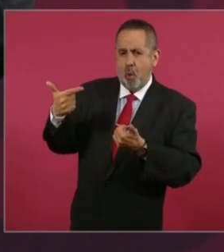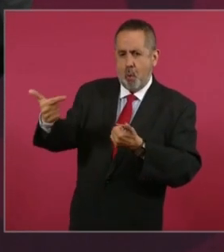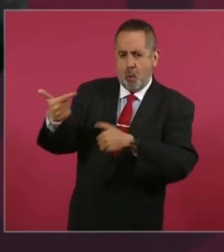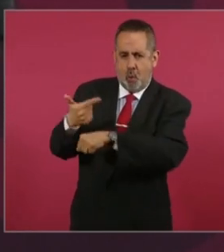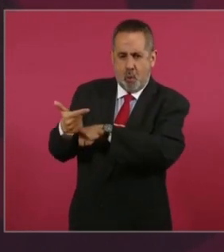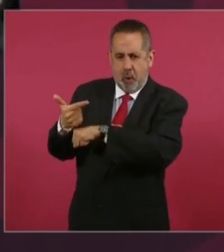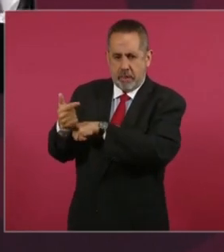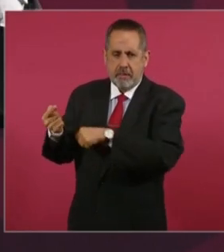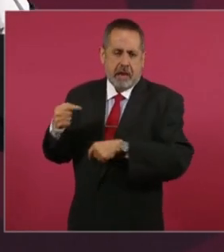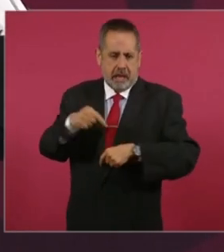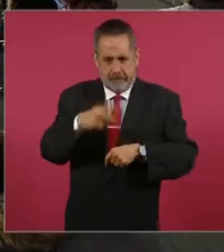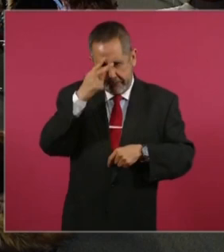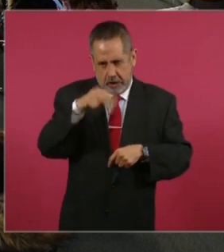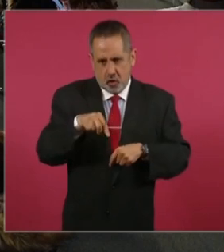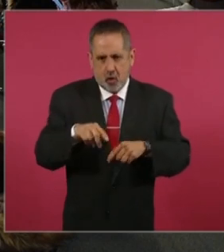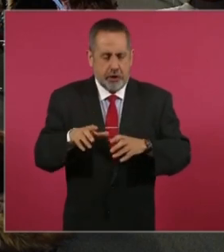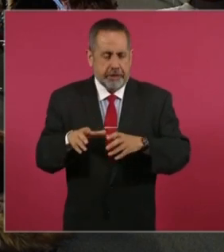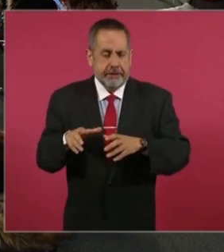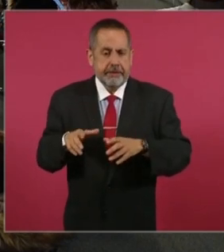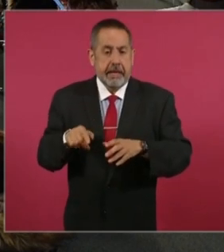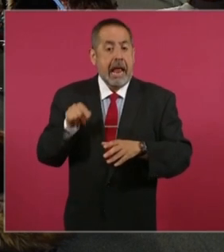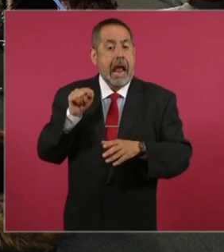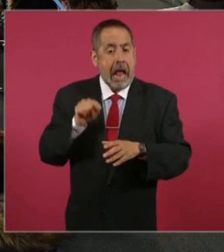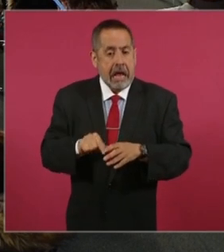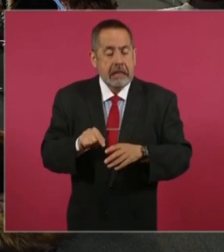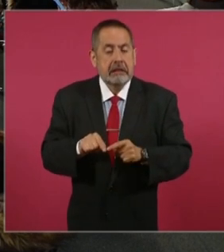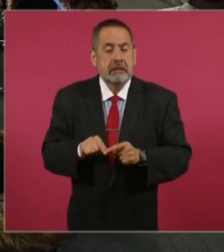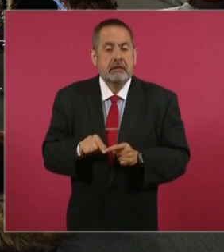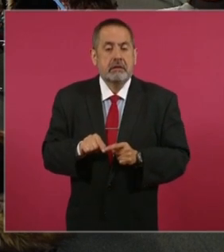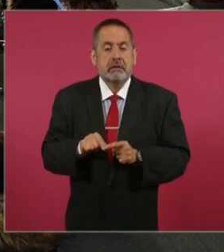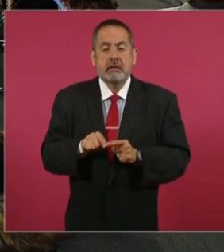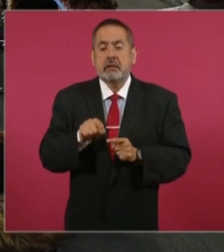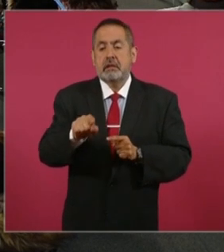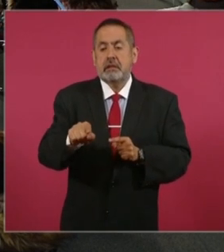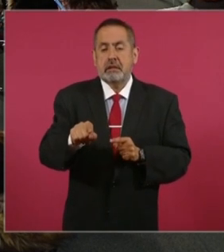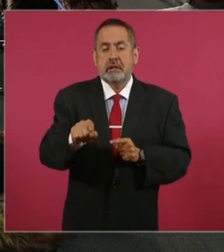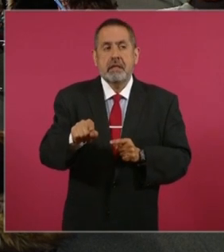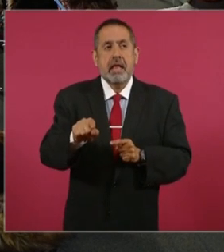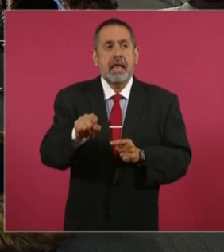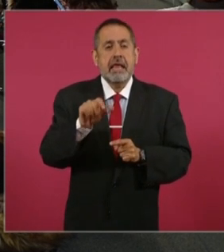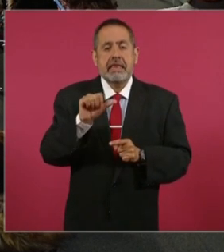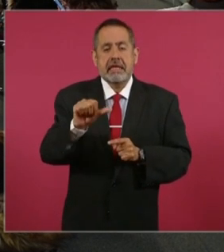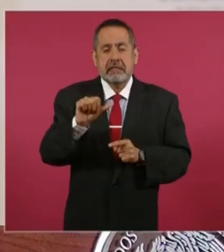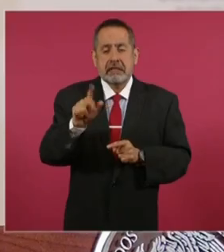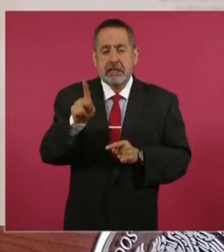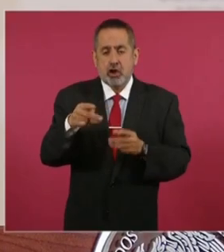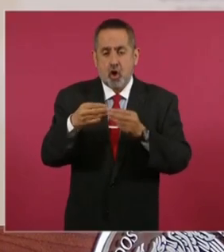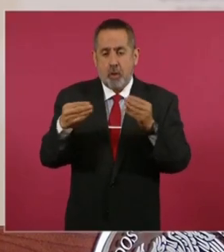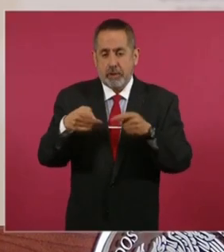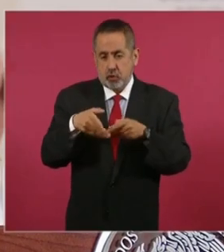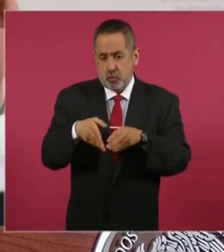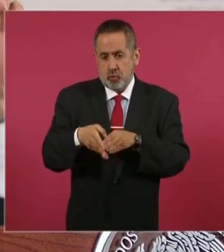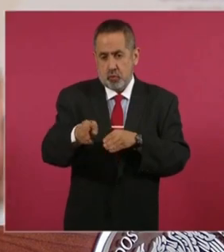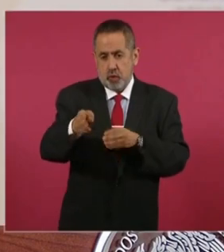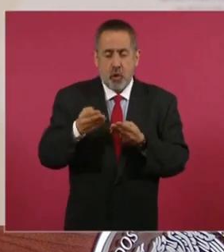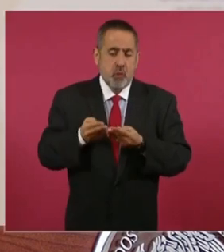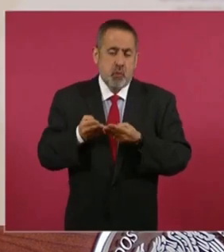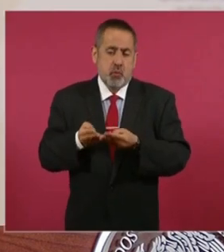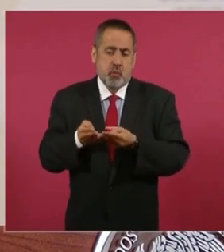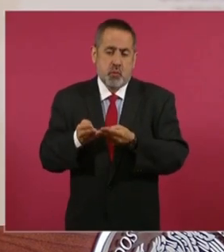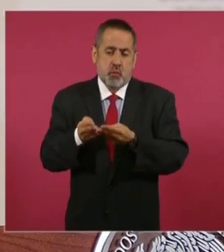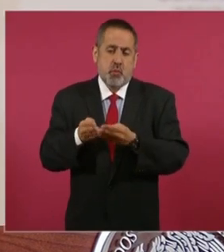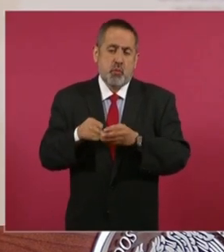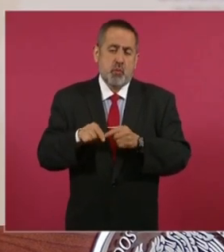con Guatemala de ahí a Yaxilán son 16 kilómetros en lancha